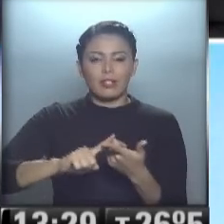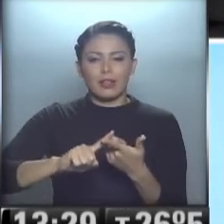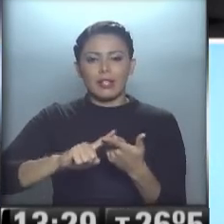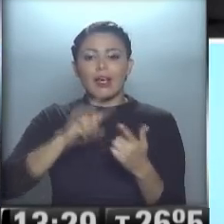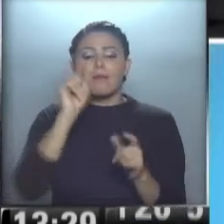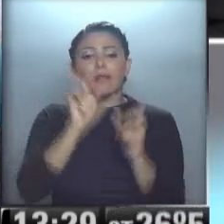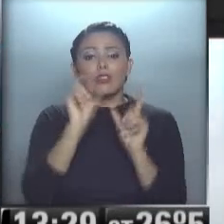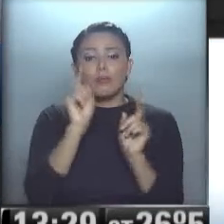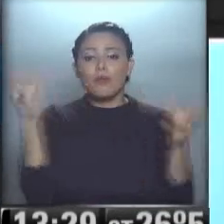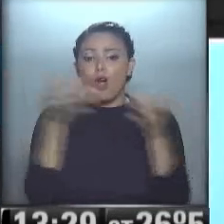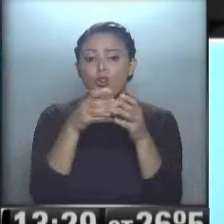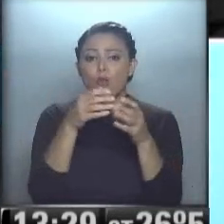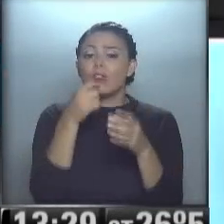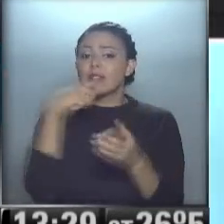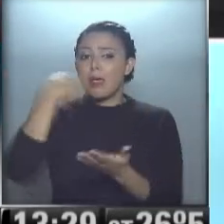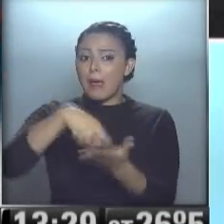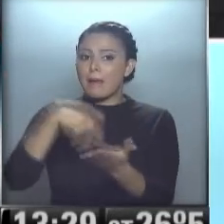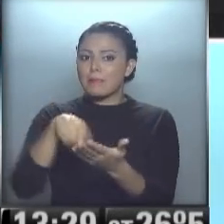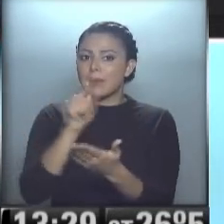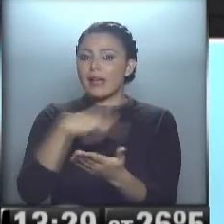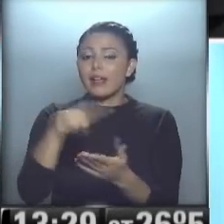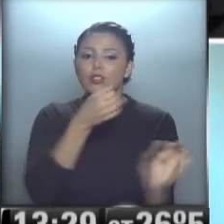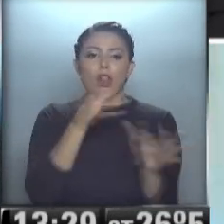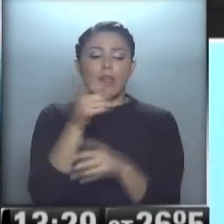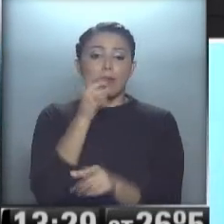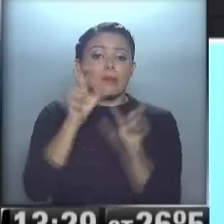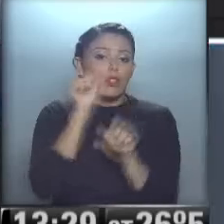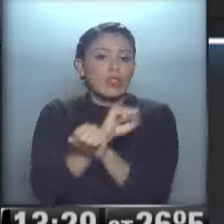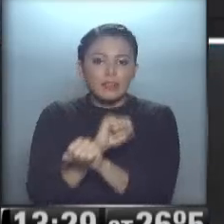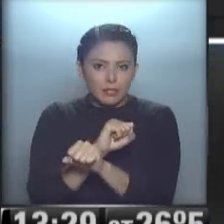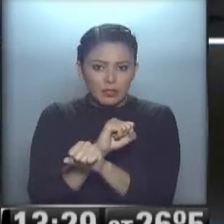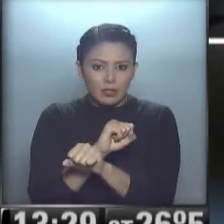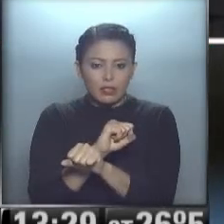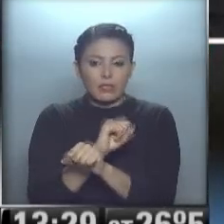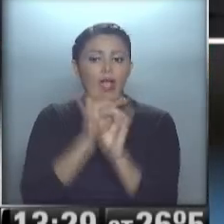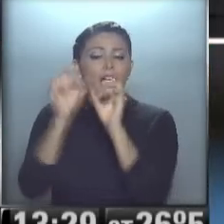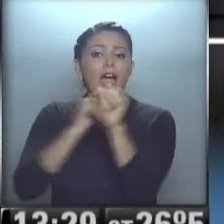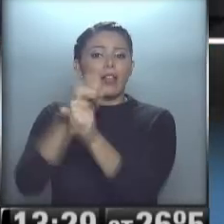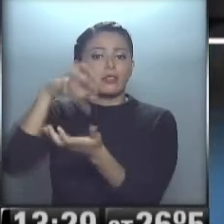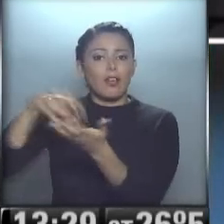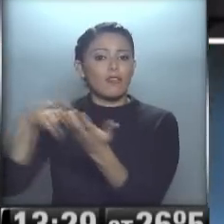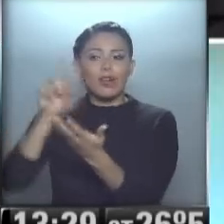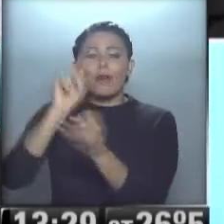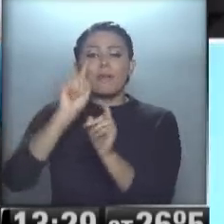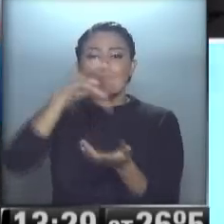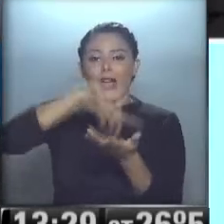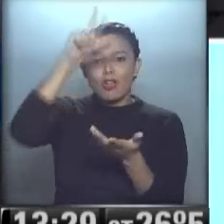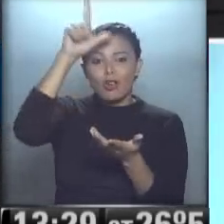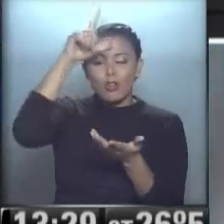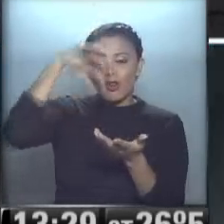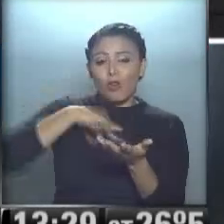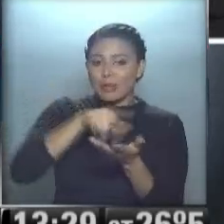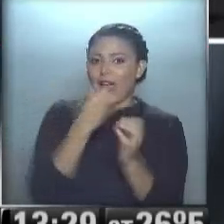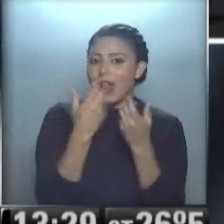integrantes de la banda por plata es decir que personas que estaban detenidas que no llegaban a la fiscalía porque los liberaban en la comisaría